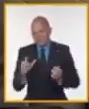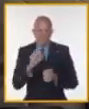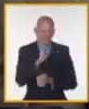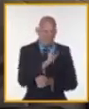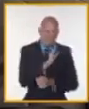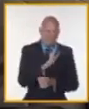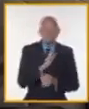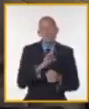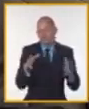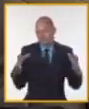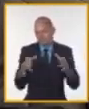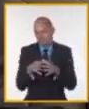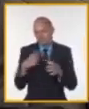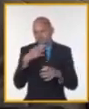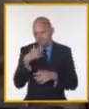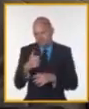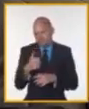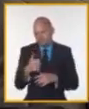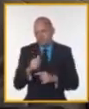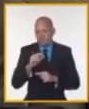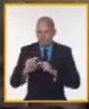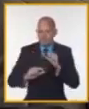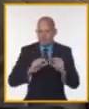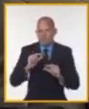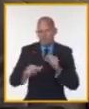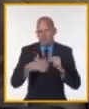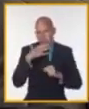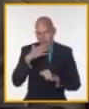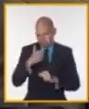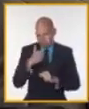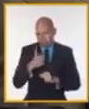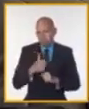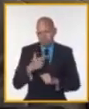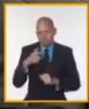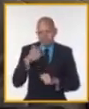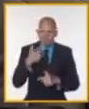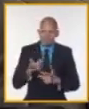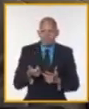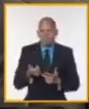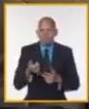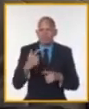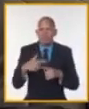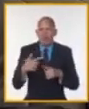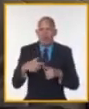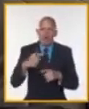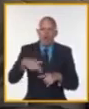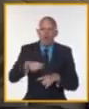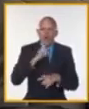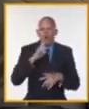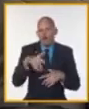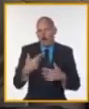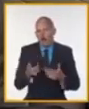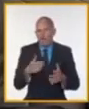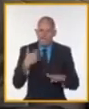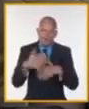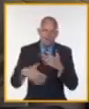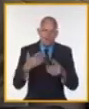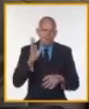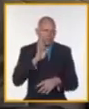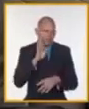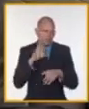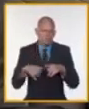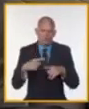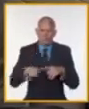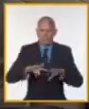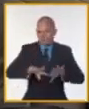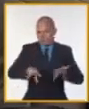acciones cada vez más coherentes y cada vez mayores en torno, repito, a el enfrentamiento y la prevención a las acciones